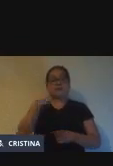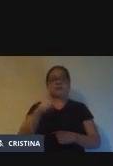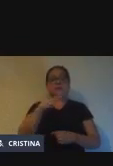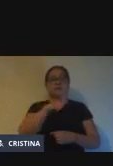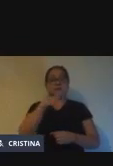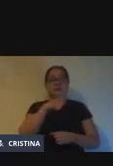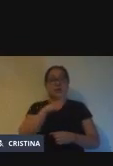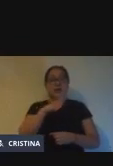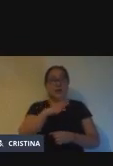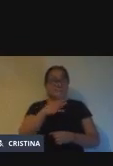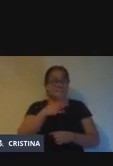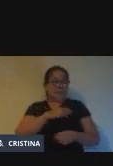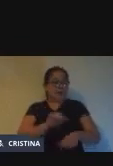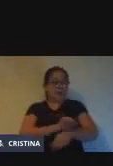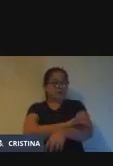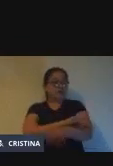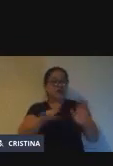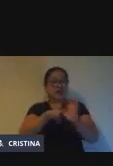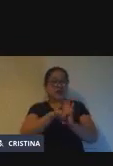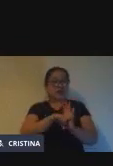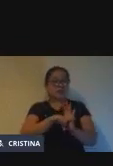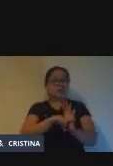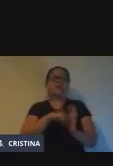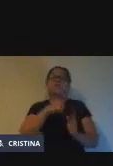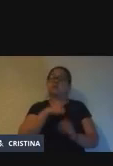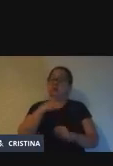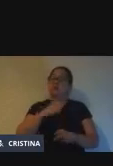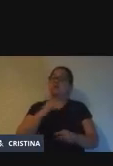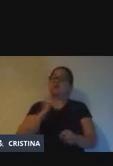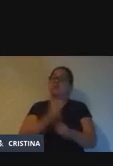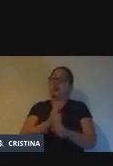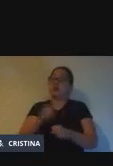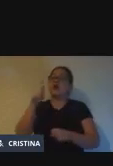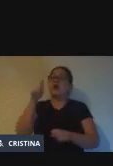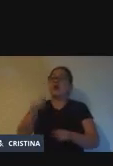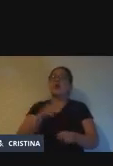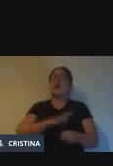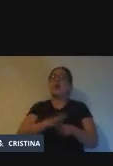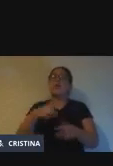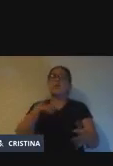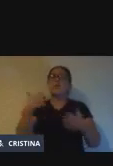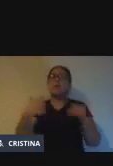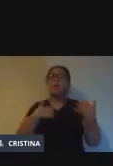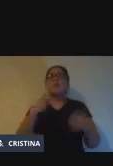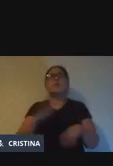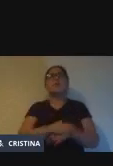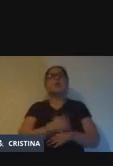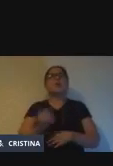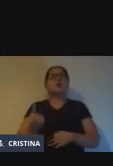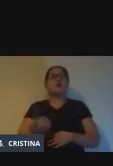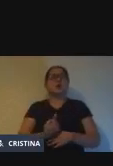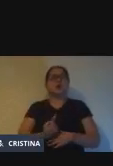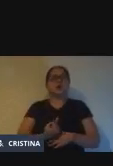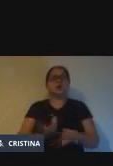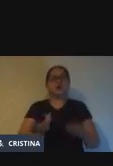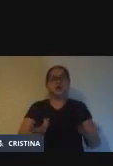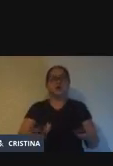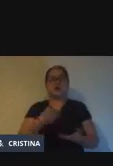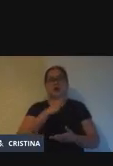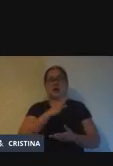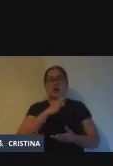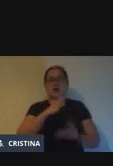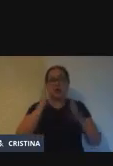reactiva, hay que empezar por identificar que estoy irritable. Que muchas y muchos en mi familia, o todas y todos,